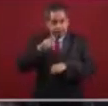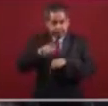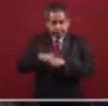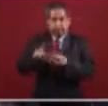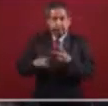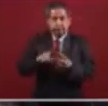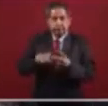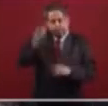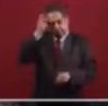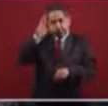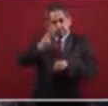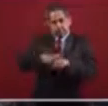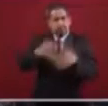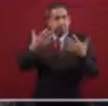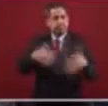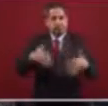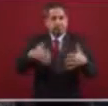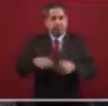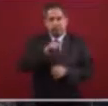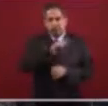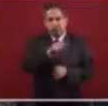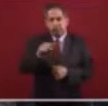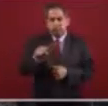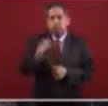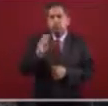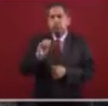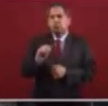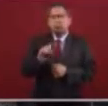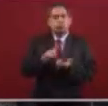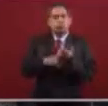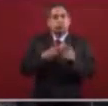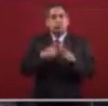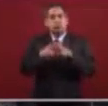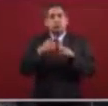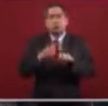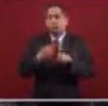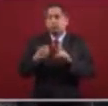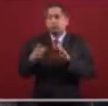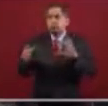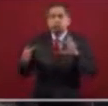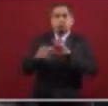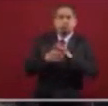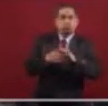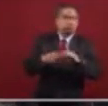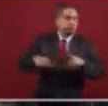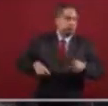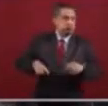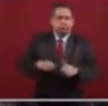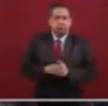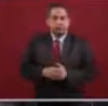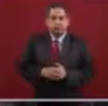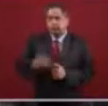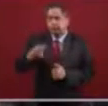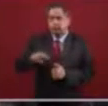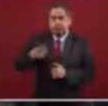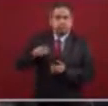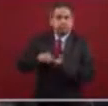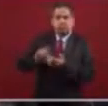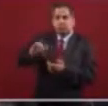los directores de empresas u organismos paraestatales, a los servidores públicos en